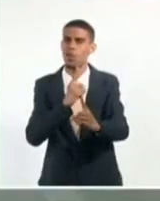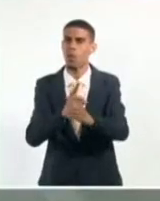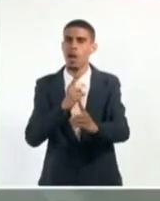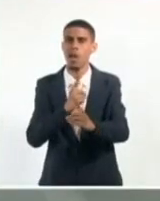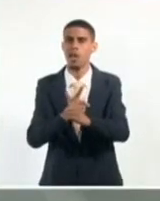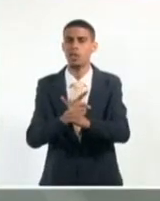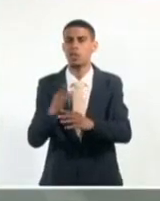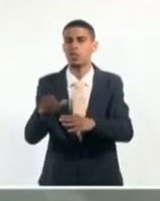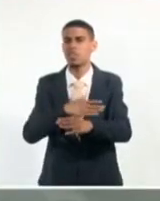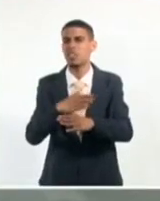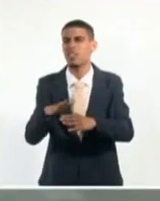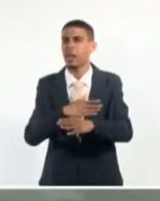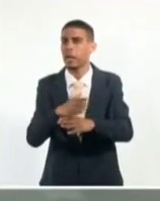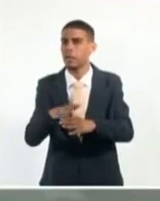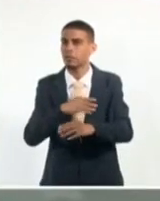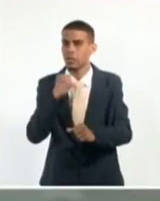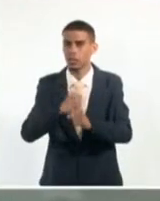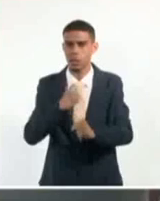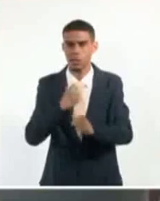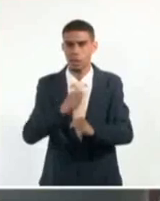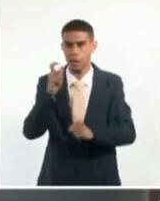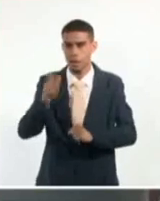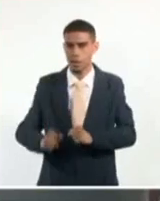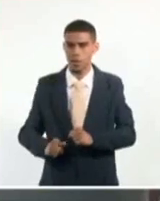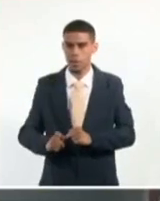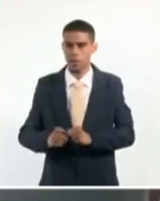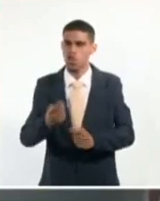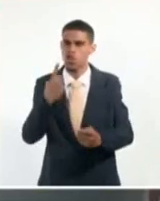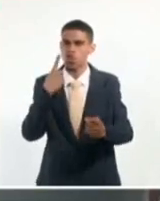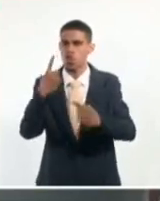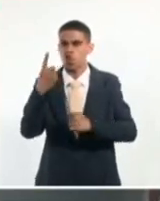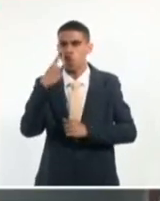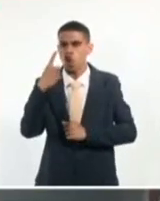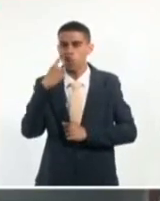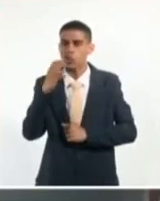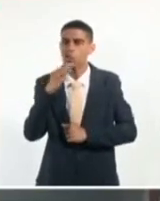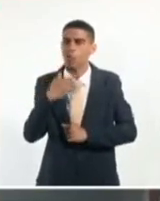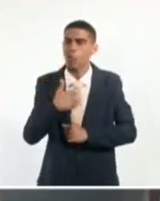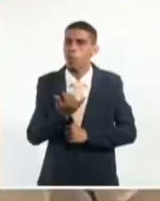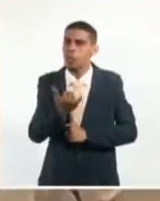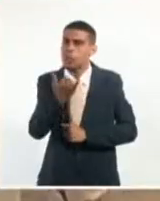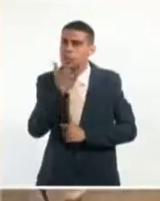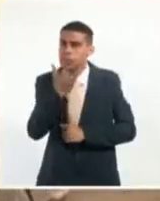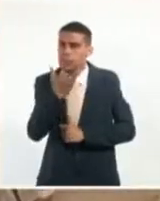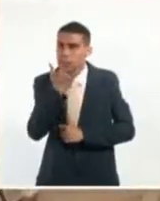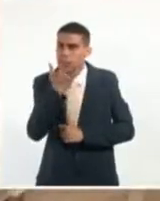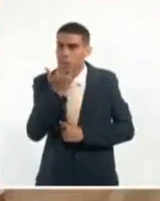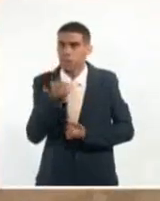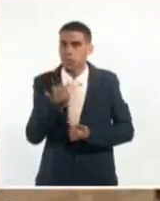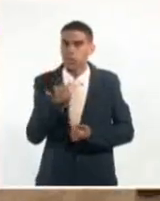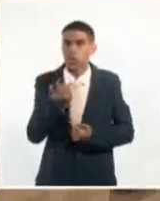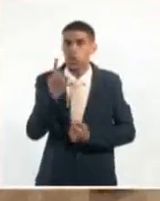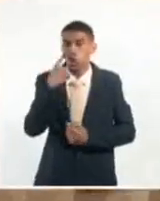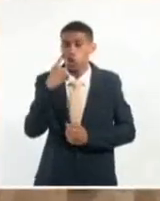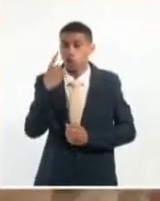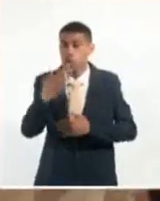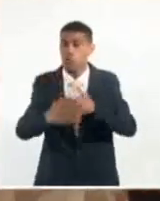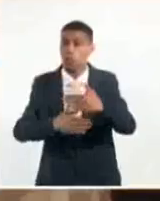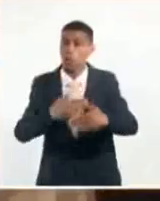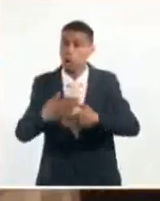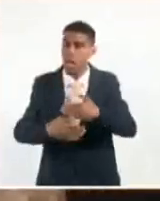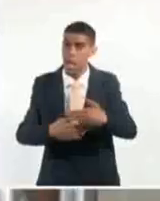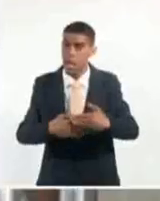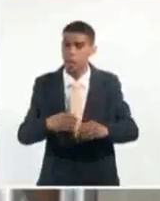diversos sectores de la sociedad para conocer sus dificultades, anhelos y propuestas en el esfuerzo por construir el país que